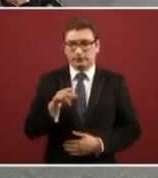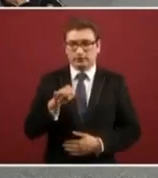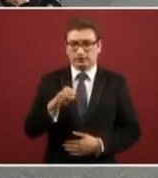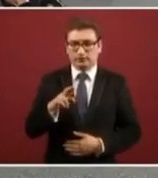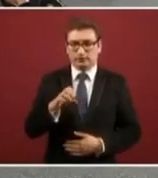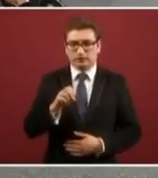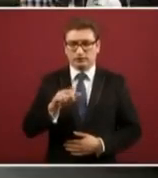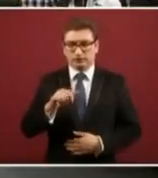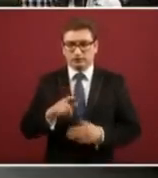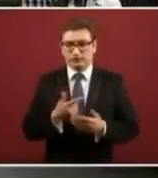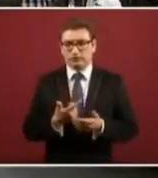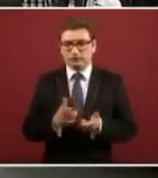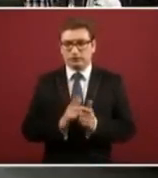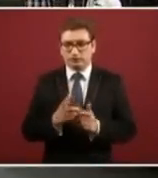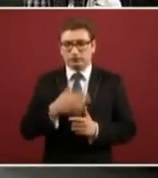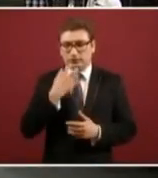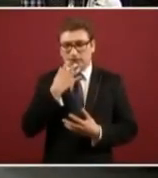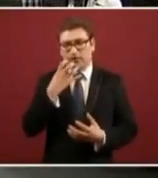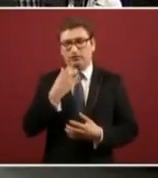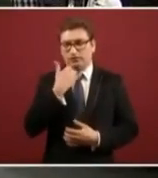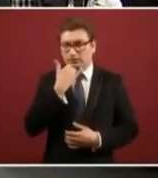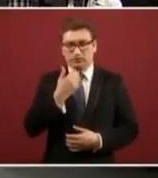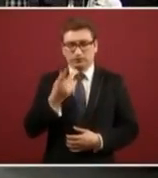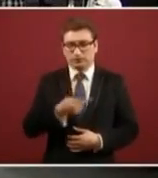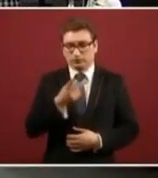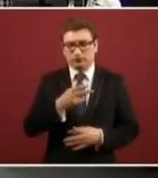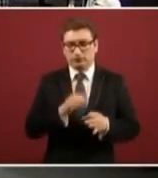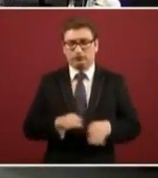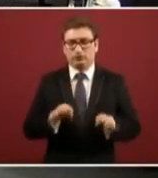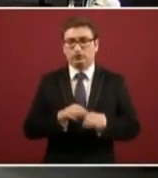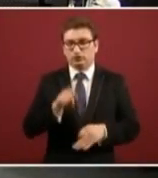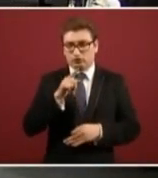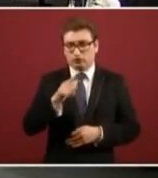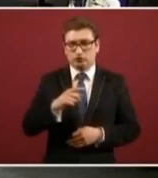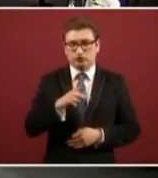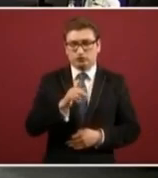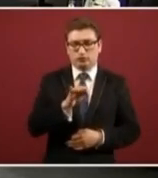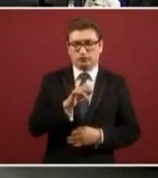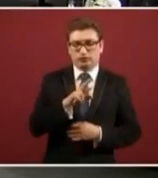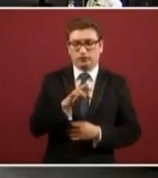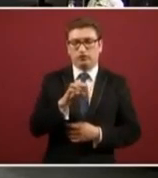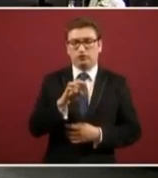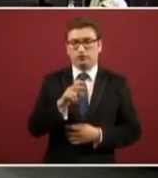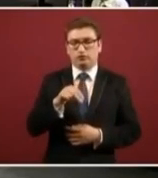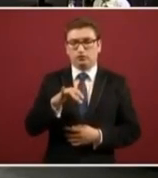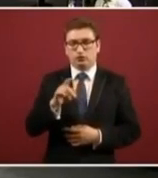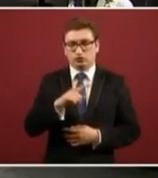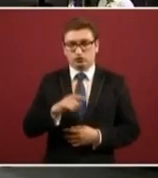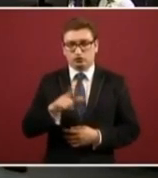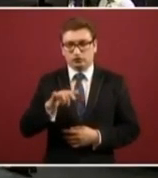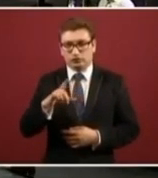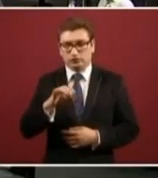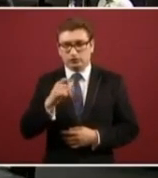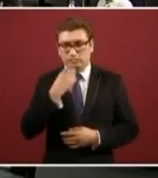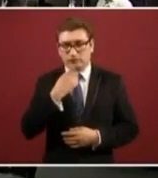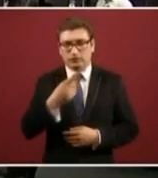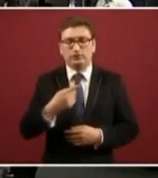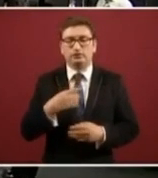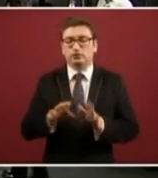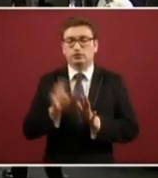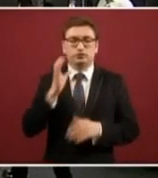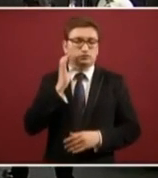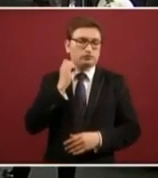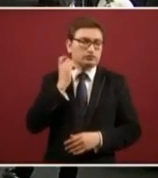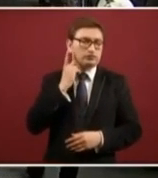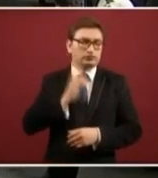de Grupo Radio Centro. Perdóneme que haya gritado, pero es importante la pregunta. ¿Usted coincide con Porfirio Muñoz Ledo, quien ayer pues hacía un señalamiento en el sentido de que el Congreso